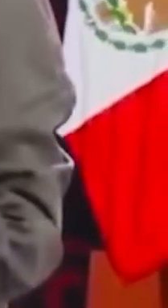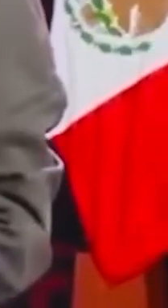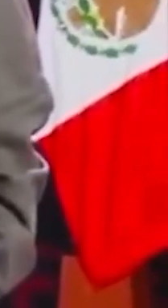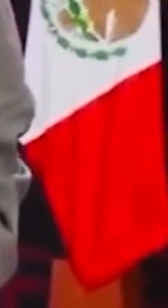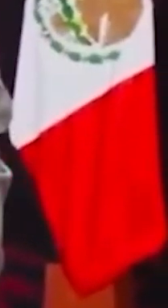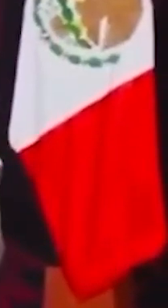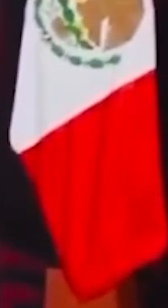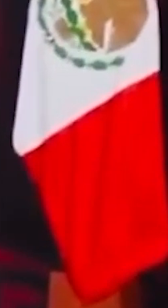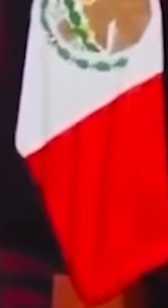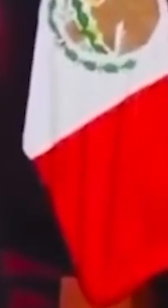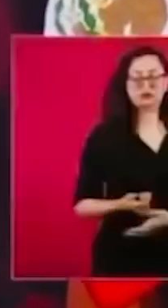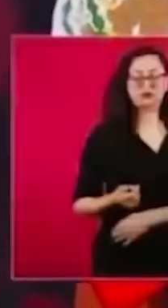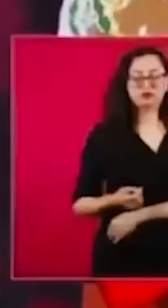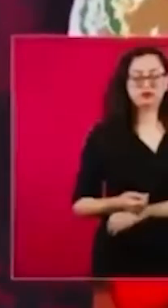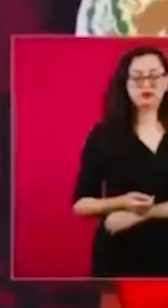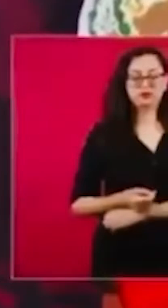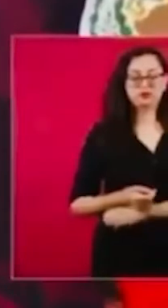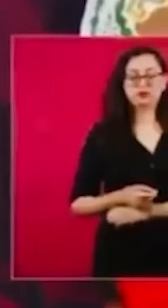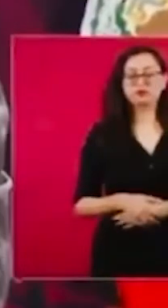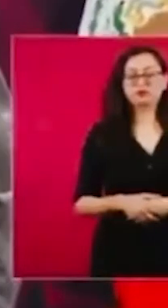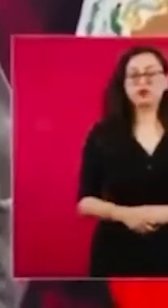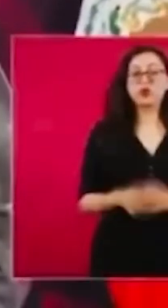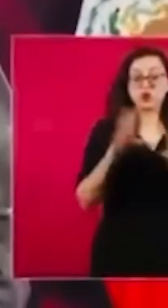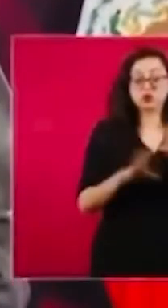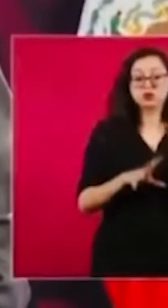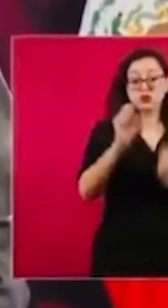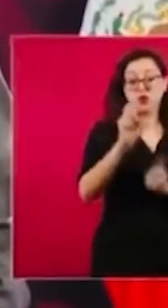mayorías calificadas en las dos cámaras